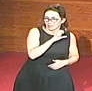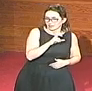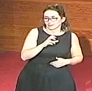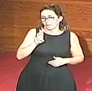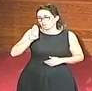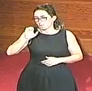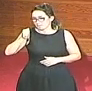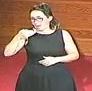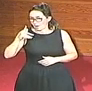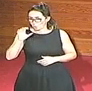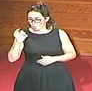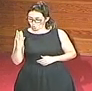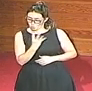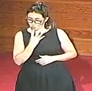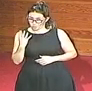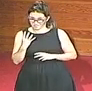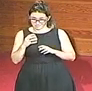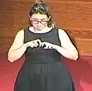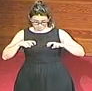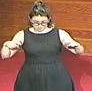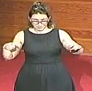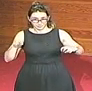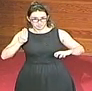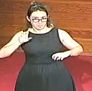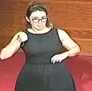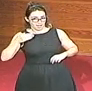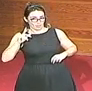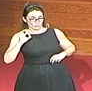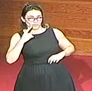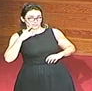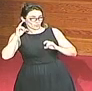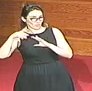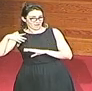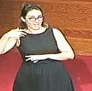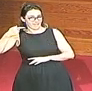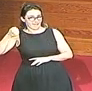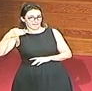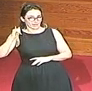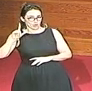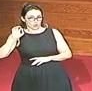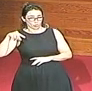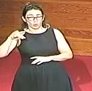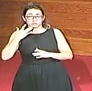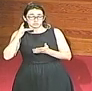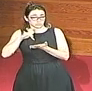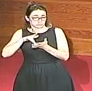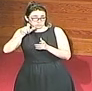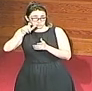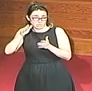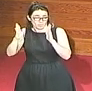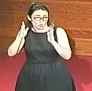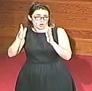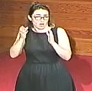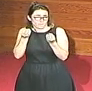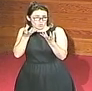Pablo Morán. Pablo decía, citaba a Iñaki Gabilondo y decía, cuando en tiempos de inundación de información, ¿no?, es